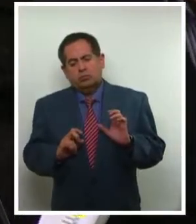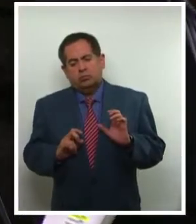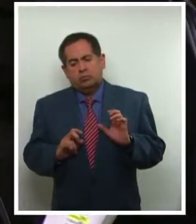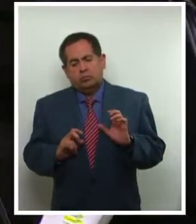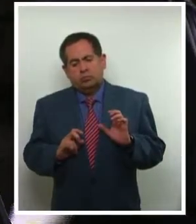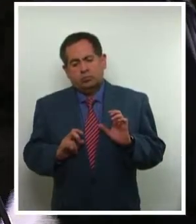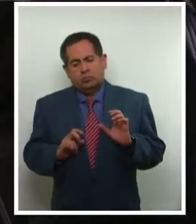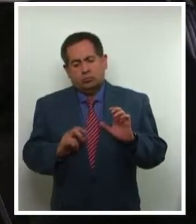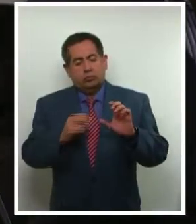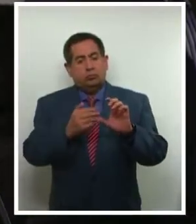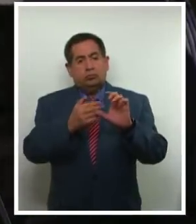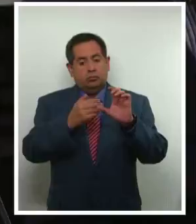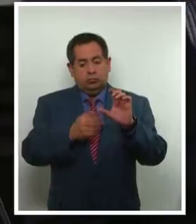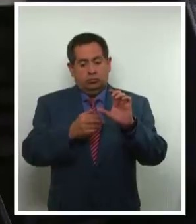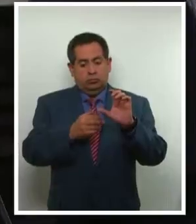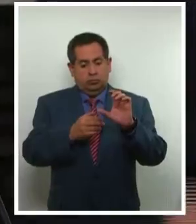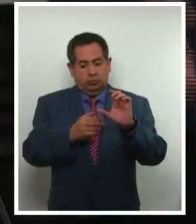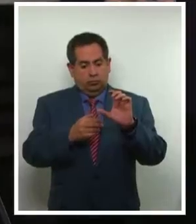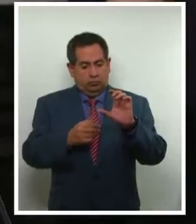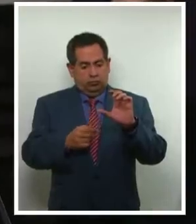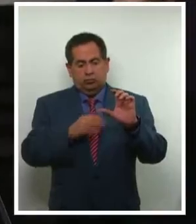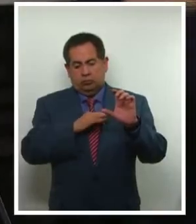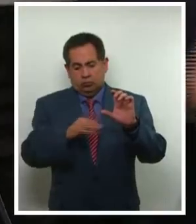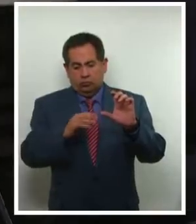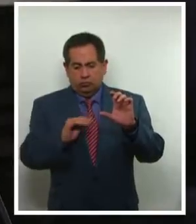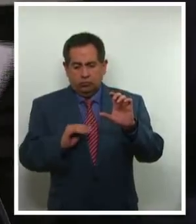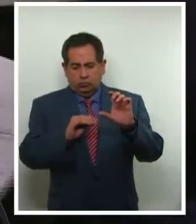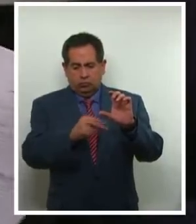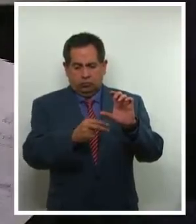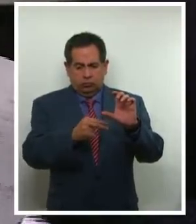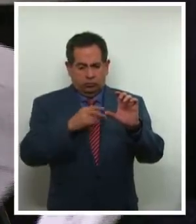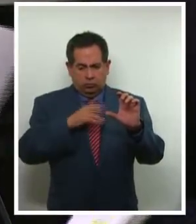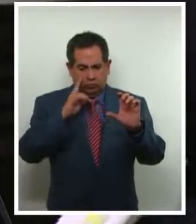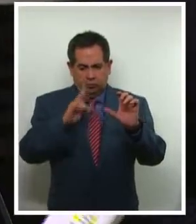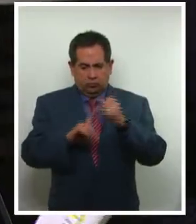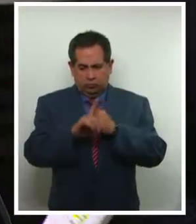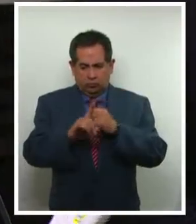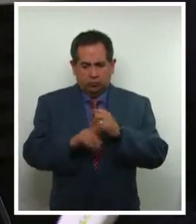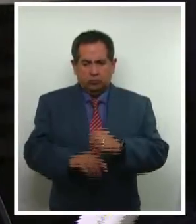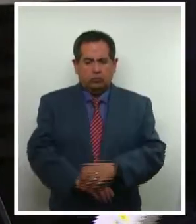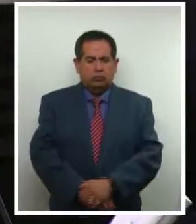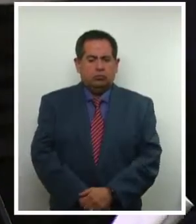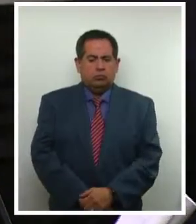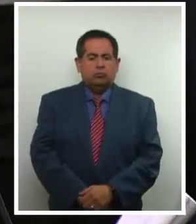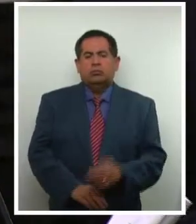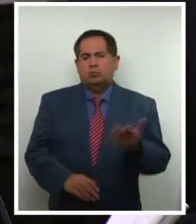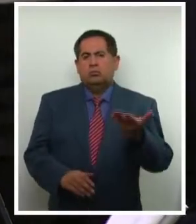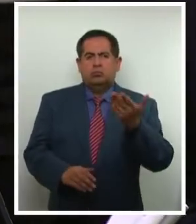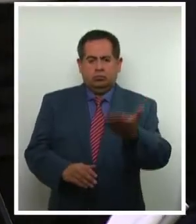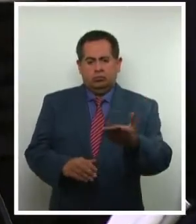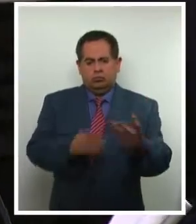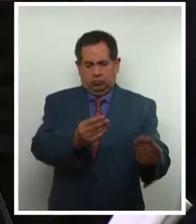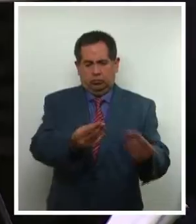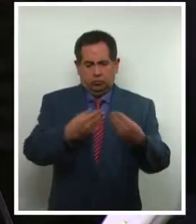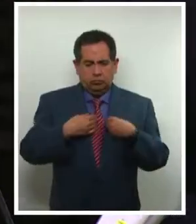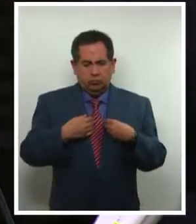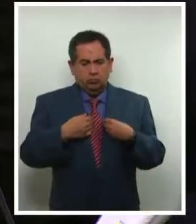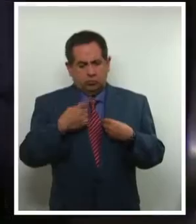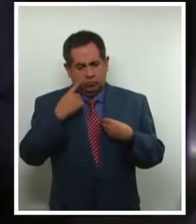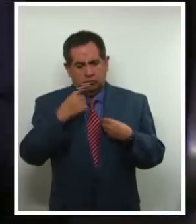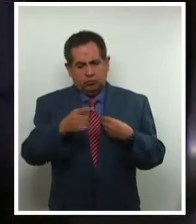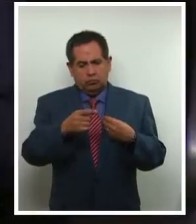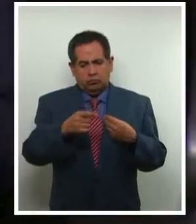no fuese el primer párrafo, se puede atender. Yo no le vería problema. Le pediría que nos hiciera llegar, ya que es